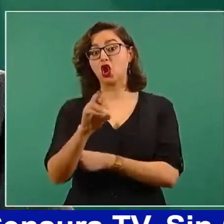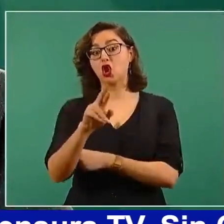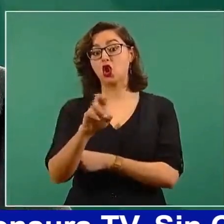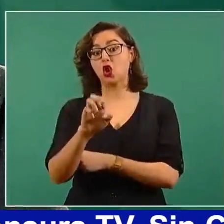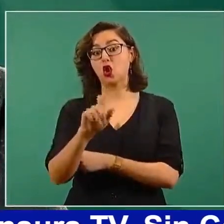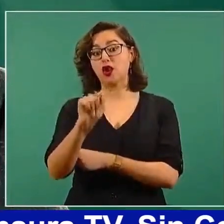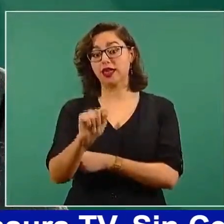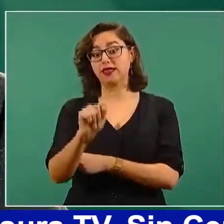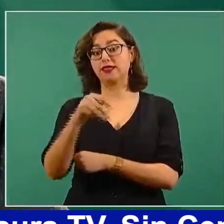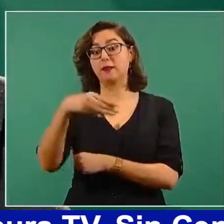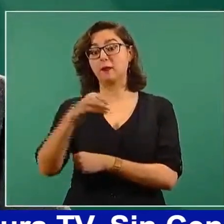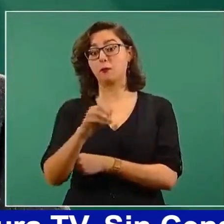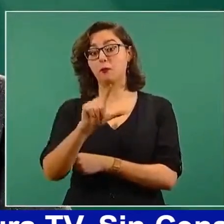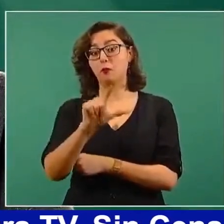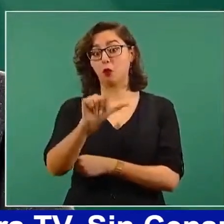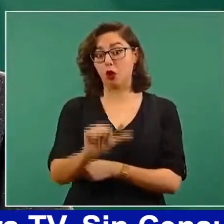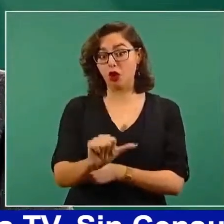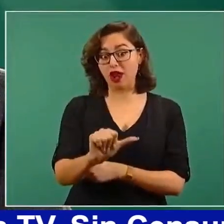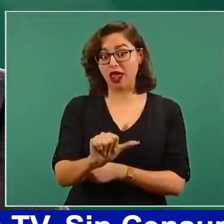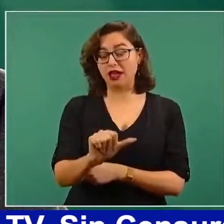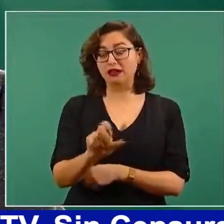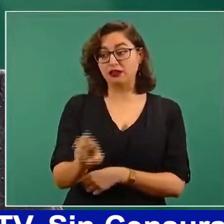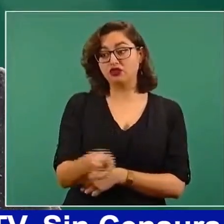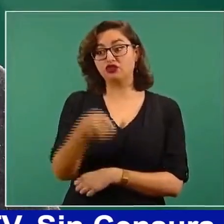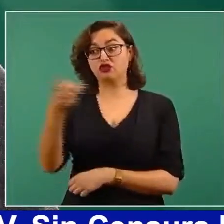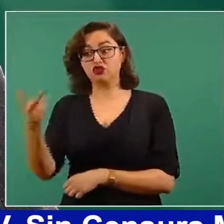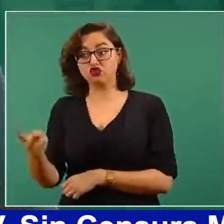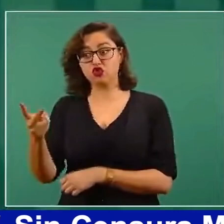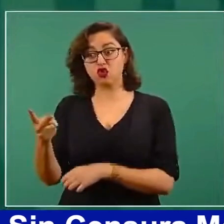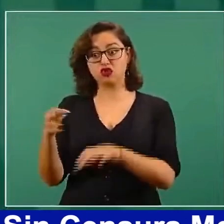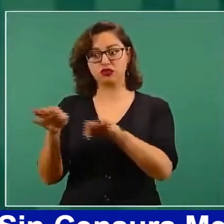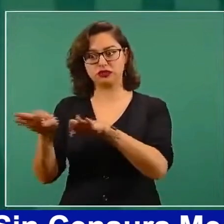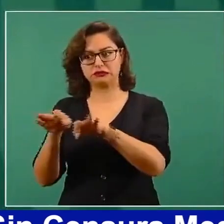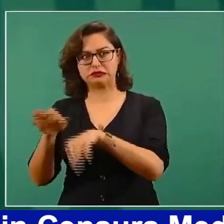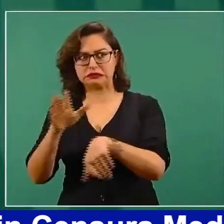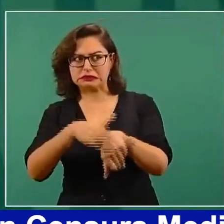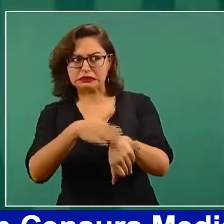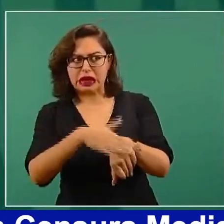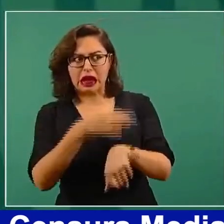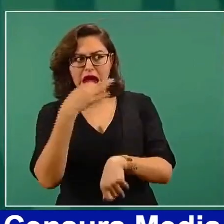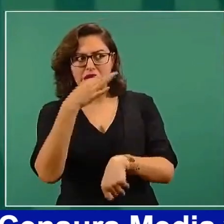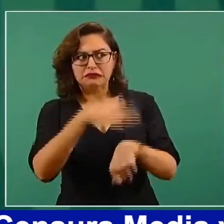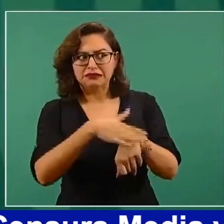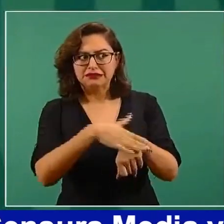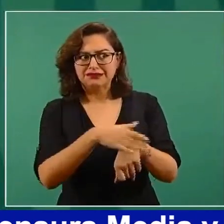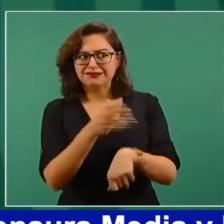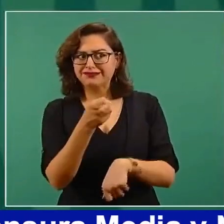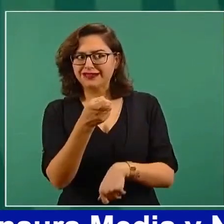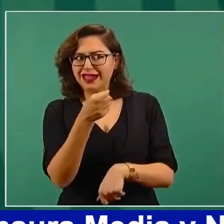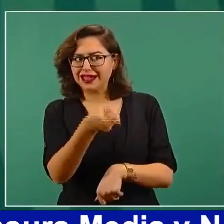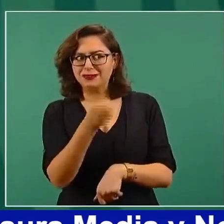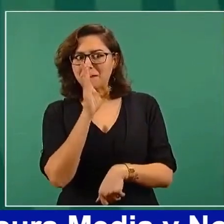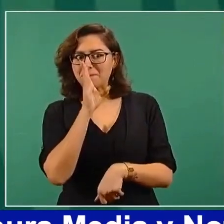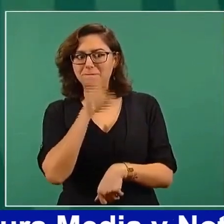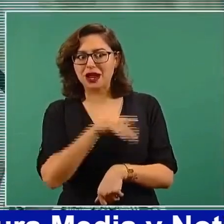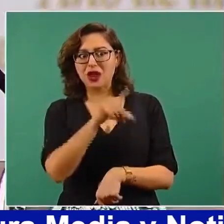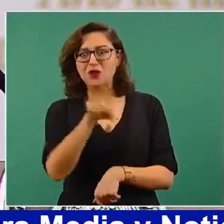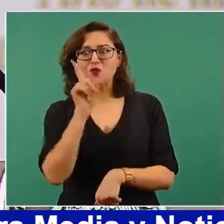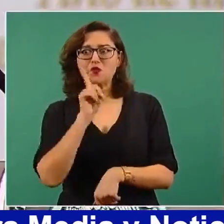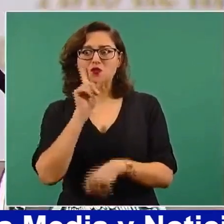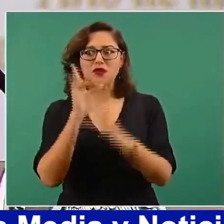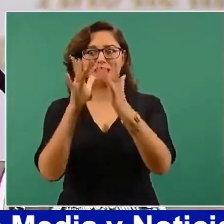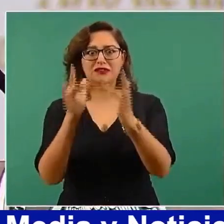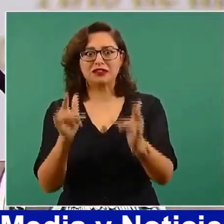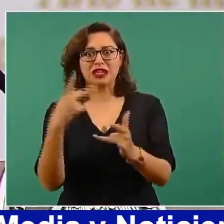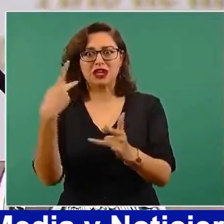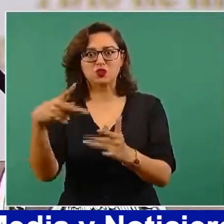dieron a conocer que sí le advirtieron a Carlos Loret de que se estaba violando los derechos humanos de la ciudadana